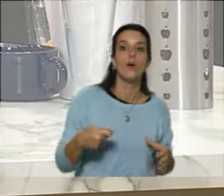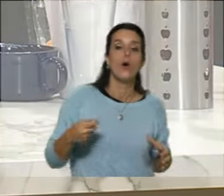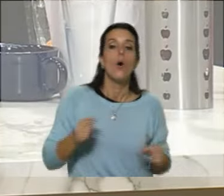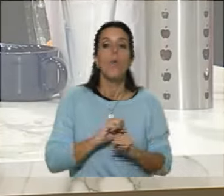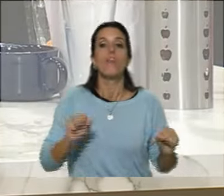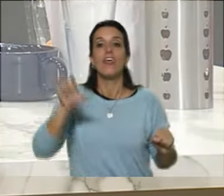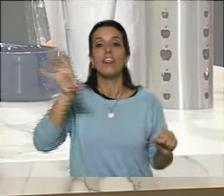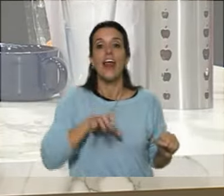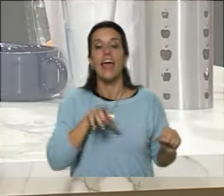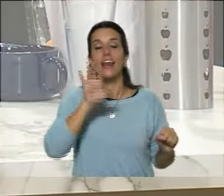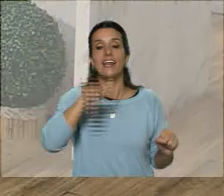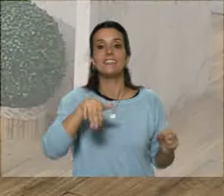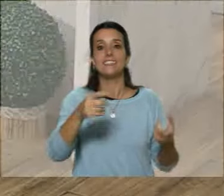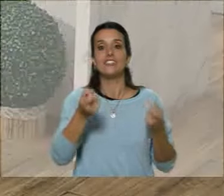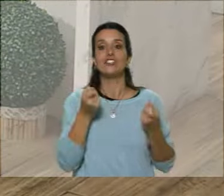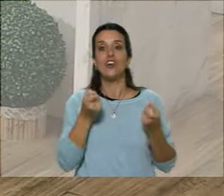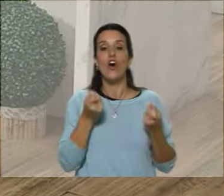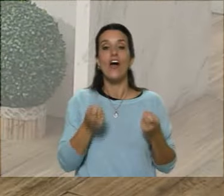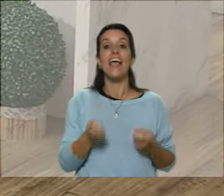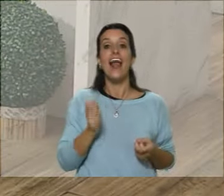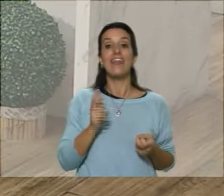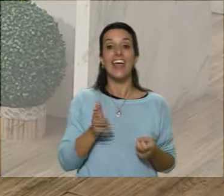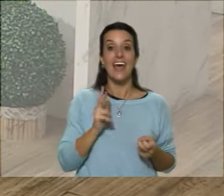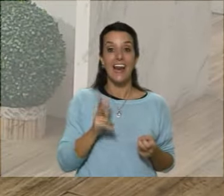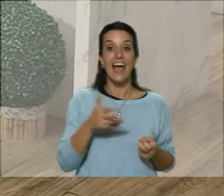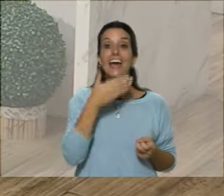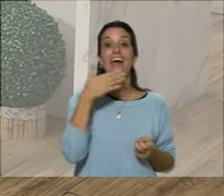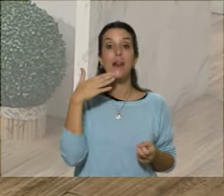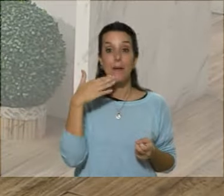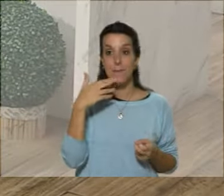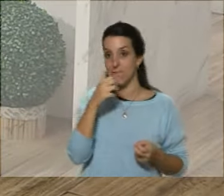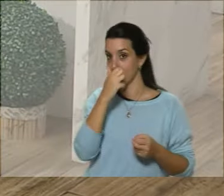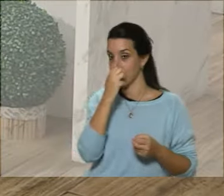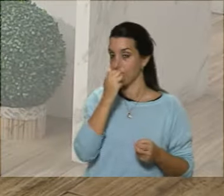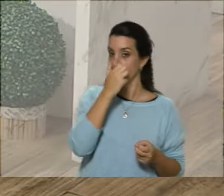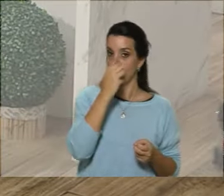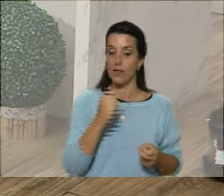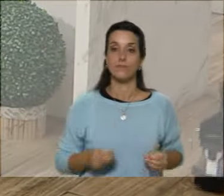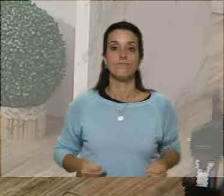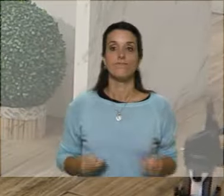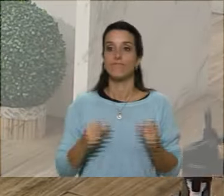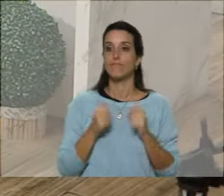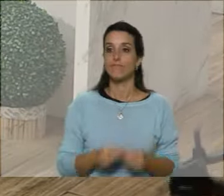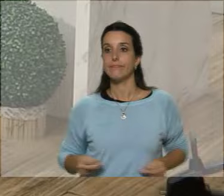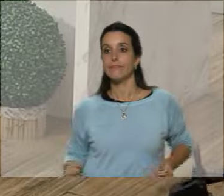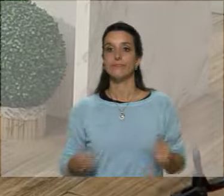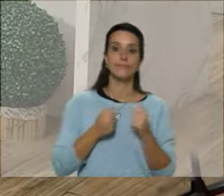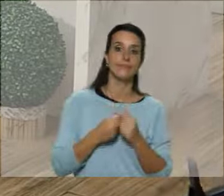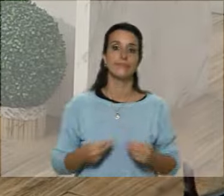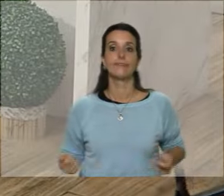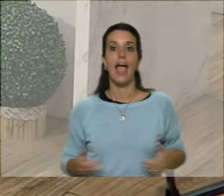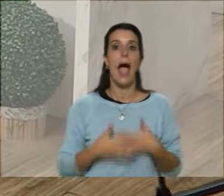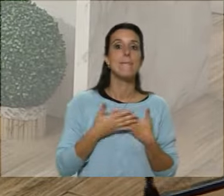podés traer que tengo en la heladera la crema pastelera? La crema pastelera. Sí. Cuando amas